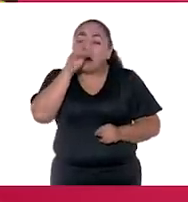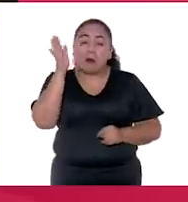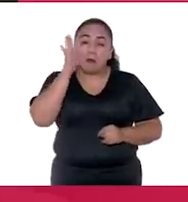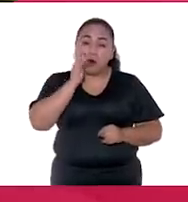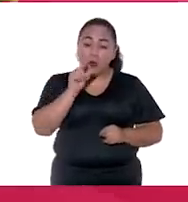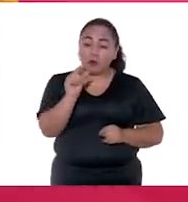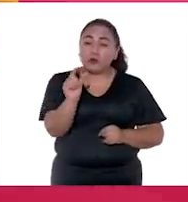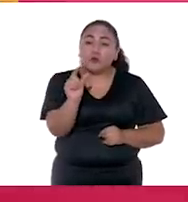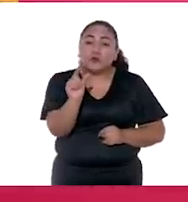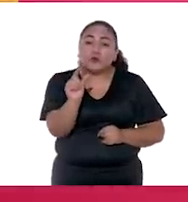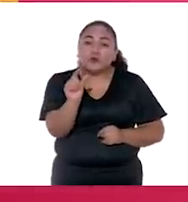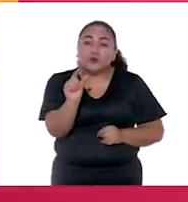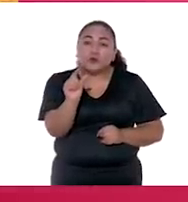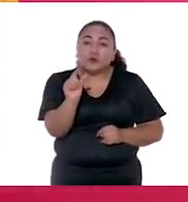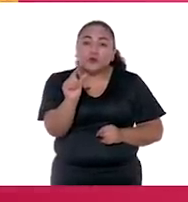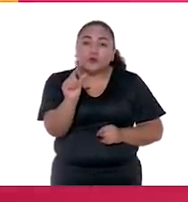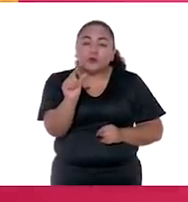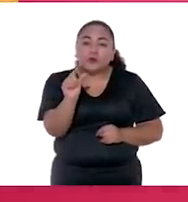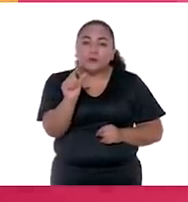abejorro.